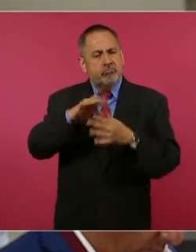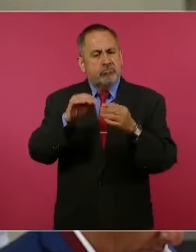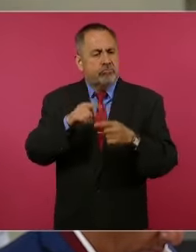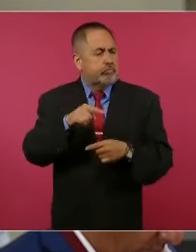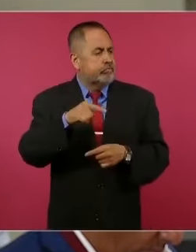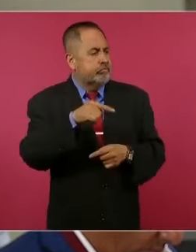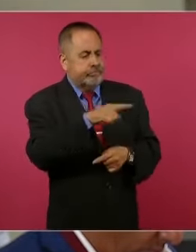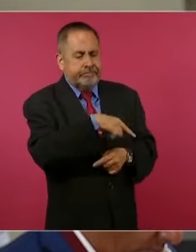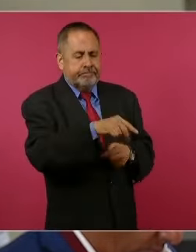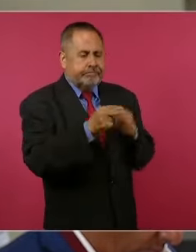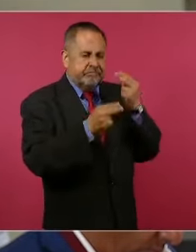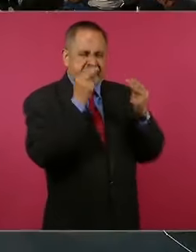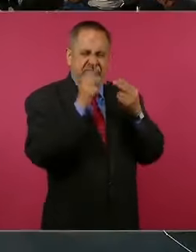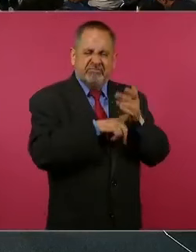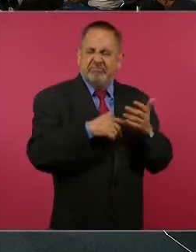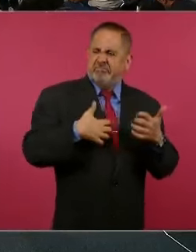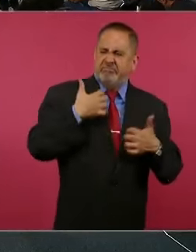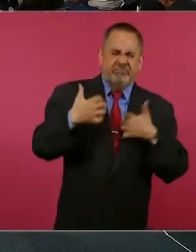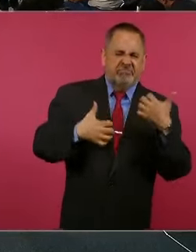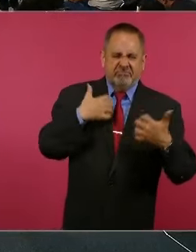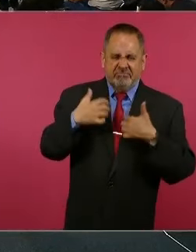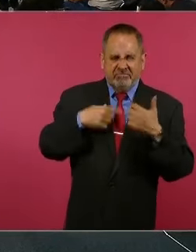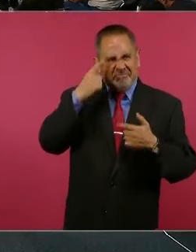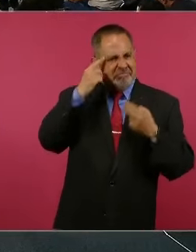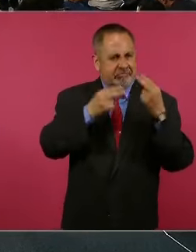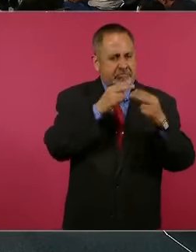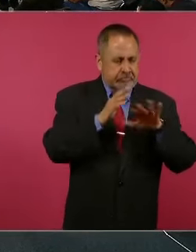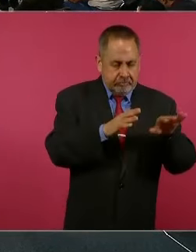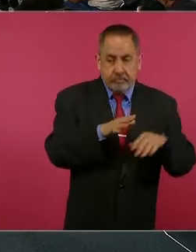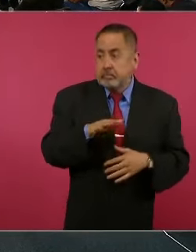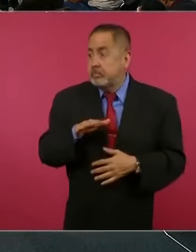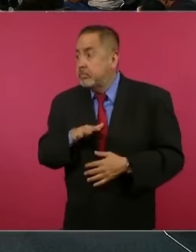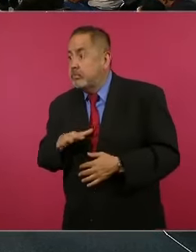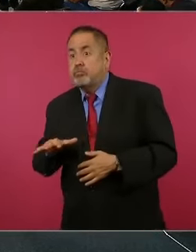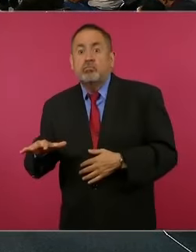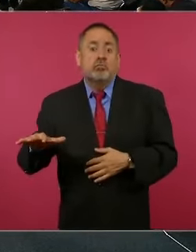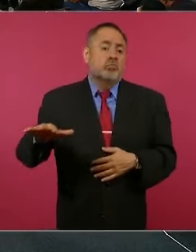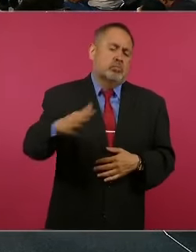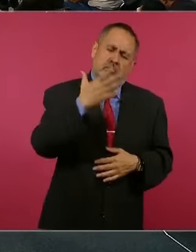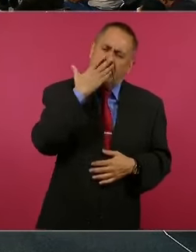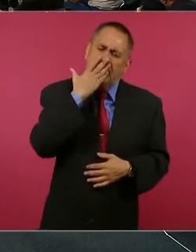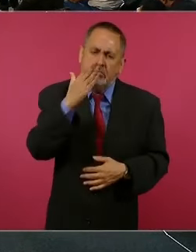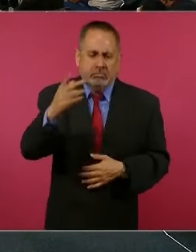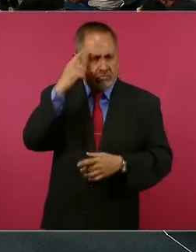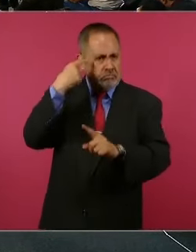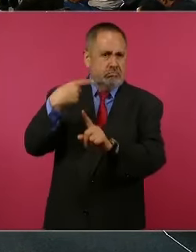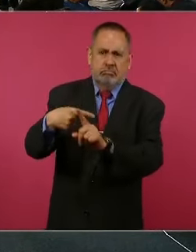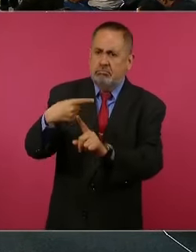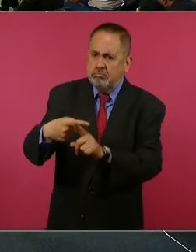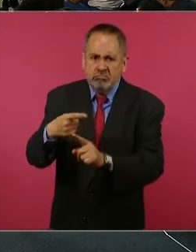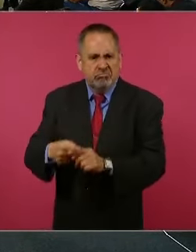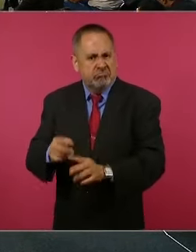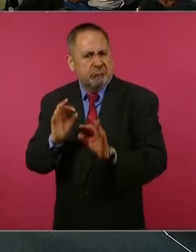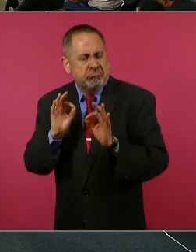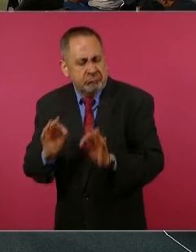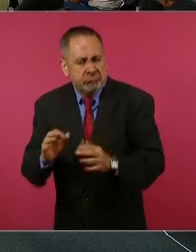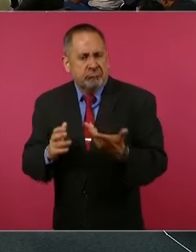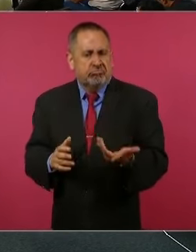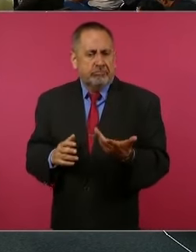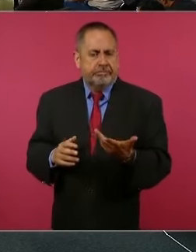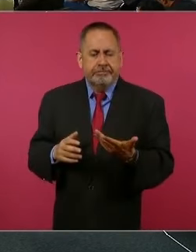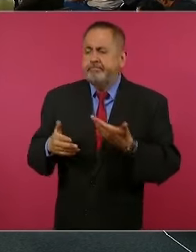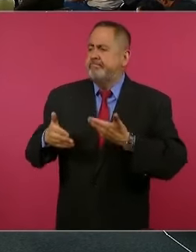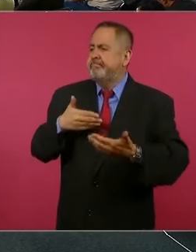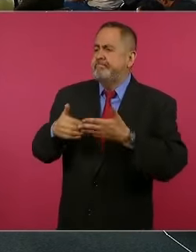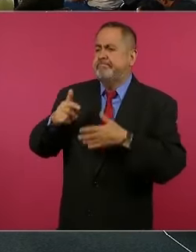mal humor entre los opositores Pero hay un buen humor social generalizado y uno pasa por comercios por